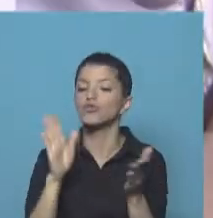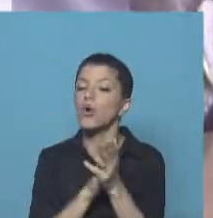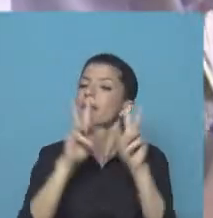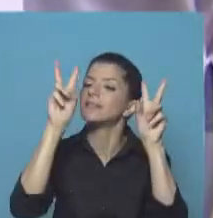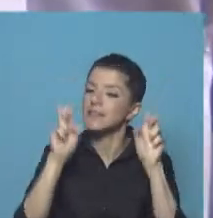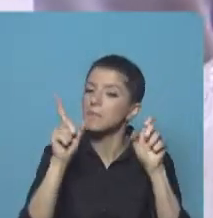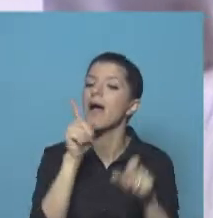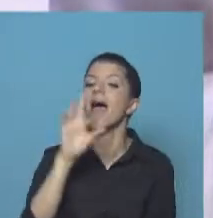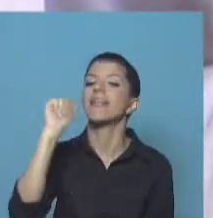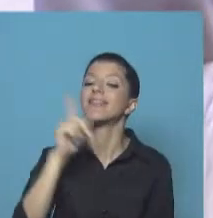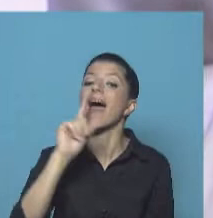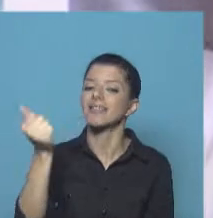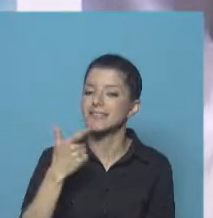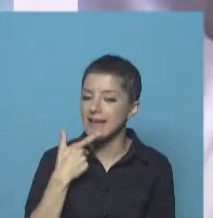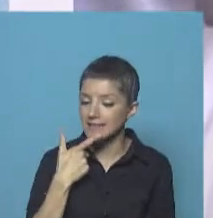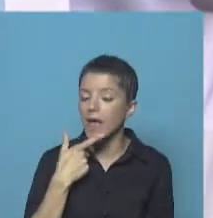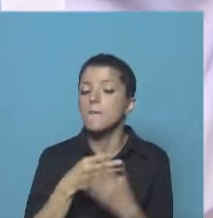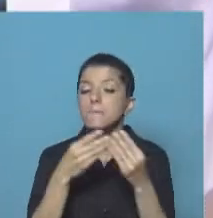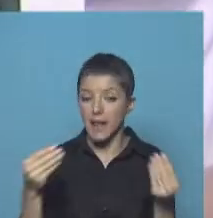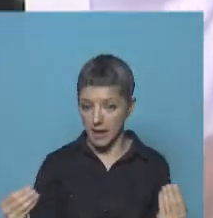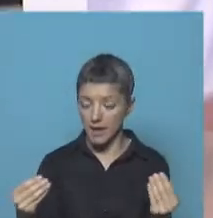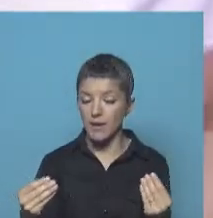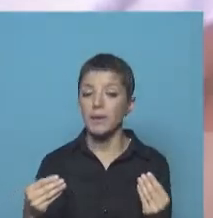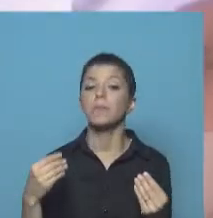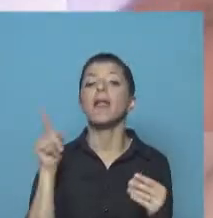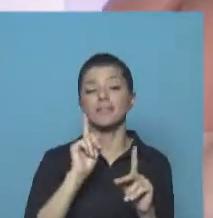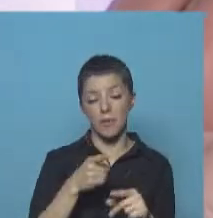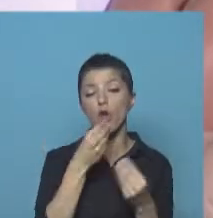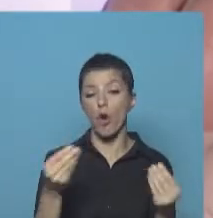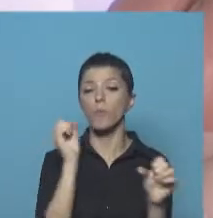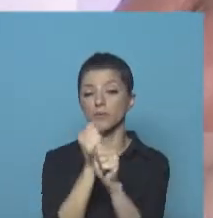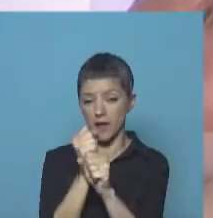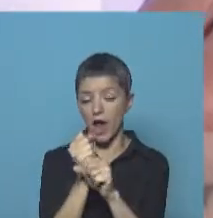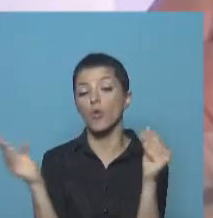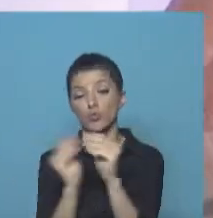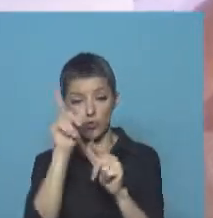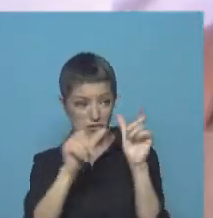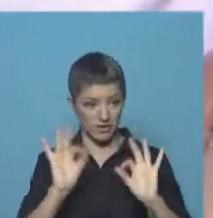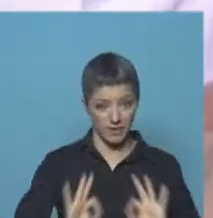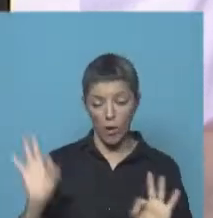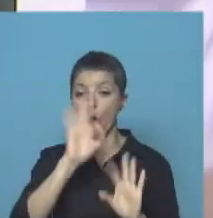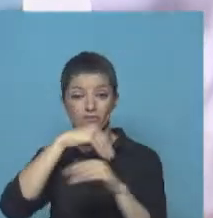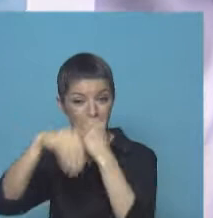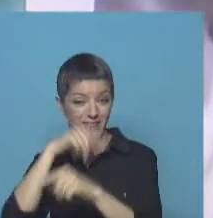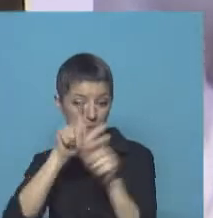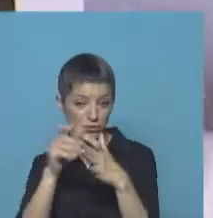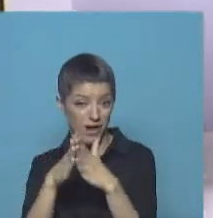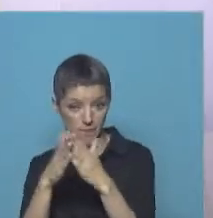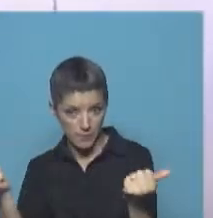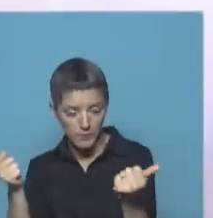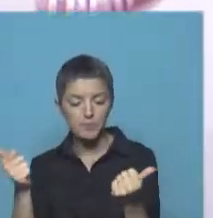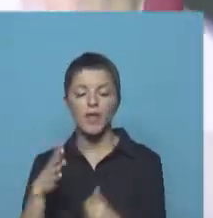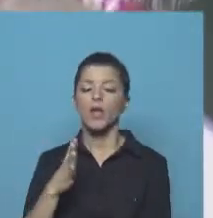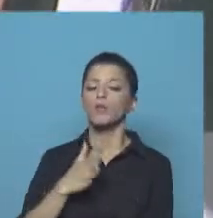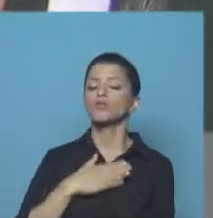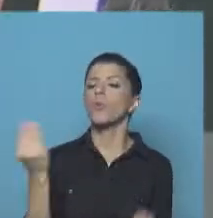las particularidades de lo que son las vivencias de lo que es trabajar con trata vamos más o menos siempre hablando entre nosotros hemos encontrado cosas